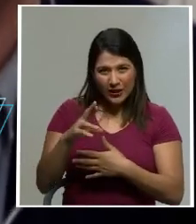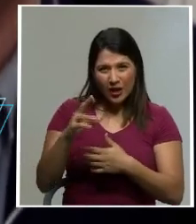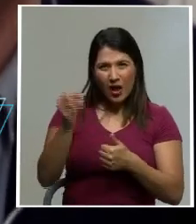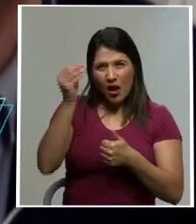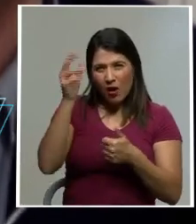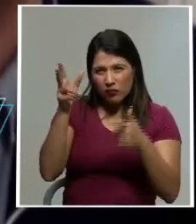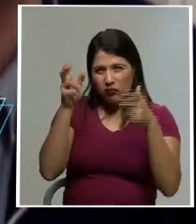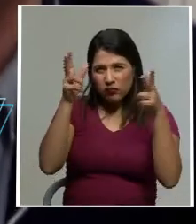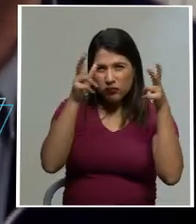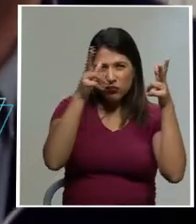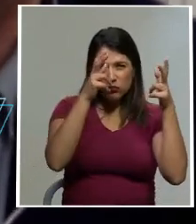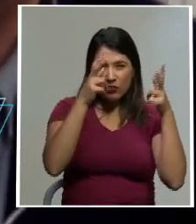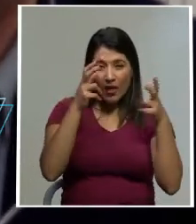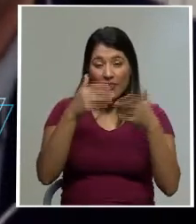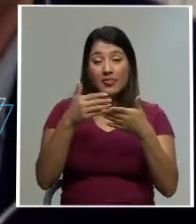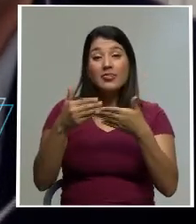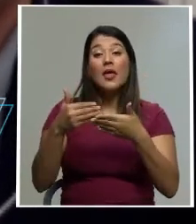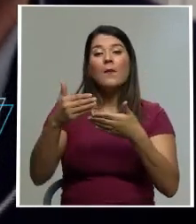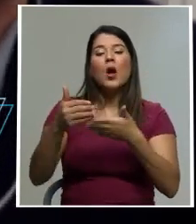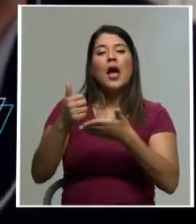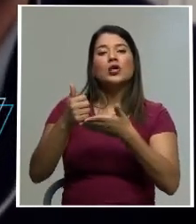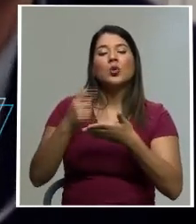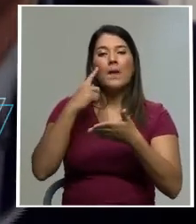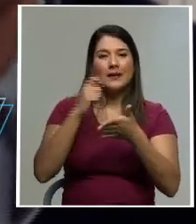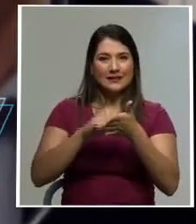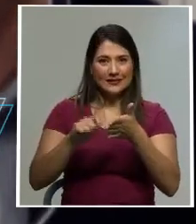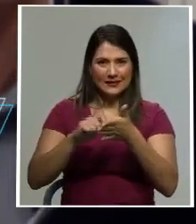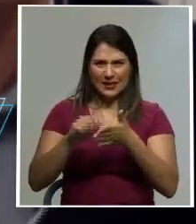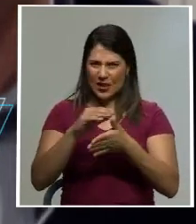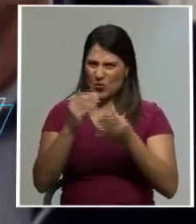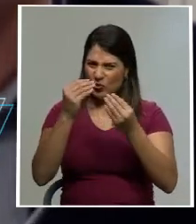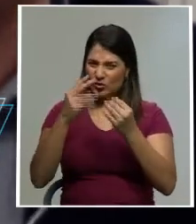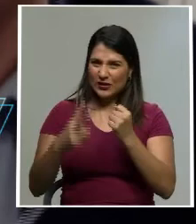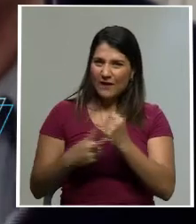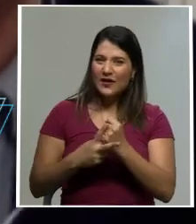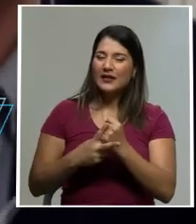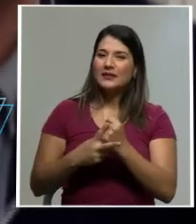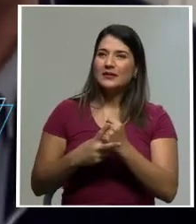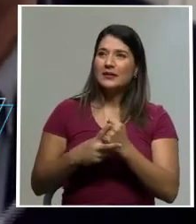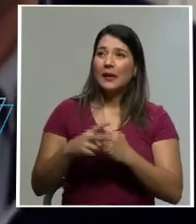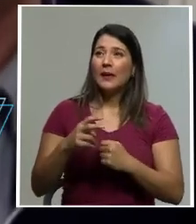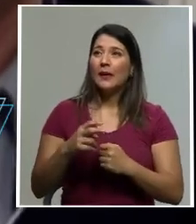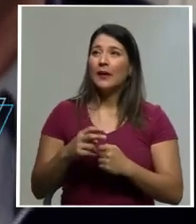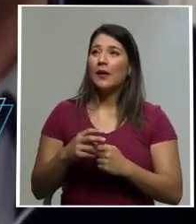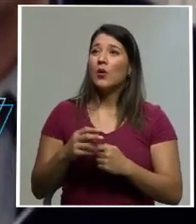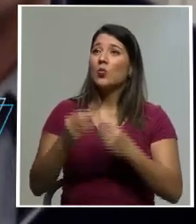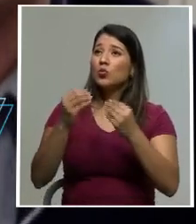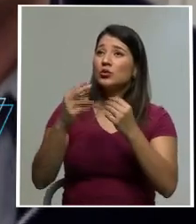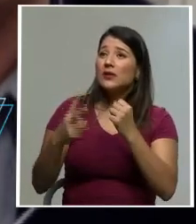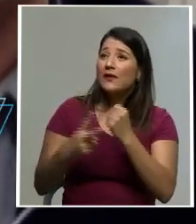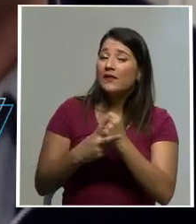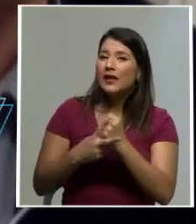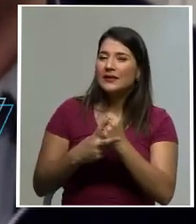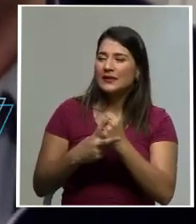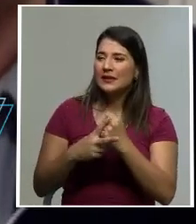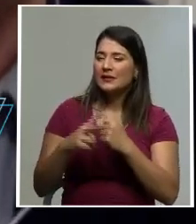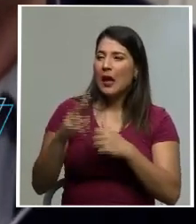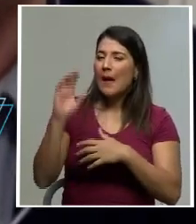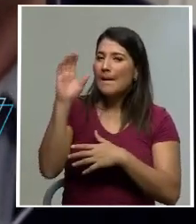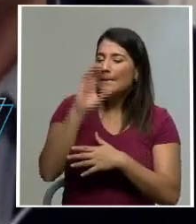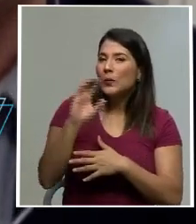que marcan mucho. Ah, Y muchas veces se busca como el rastro, perdón, muchas veces se busca el rastro del escritor